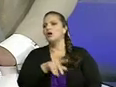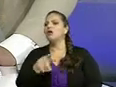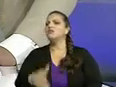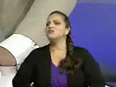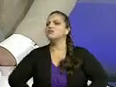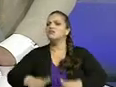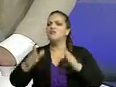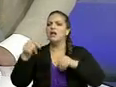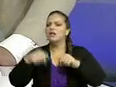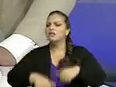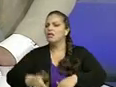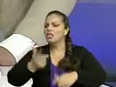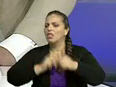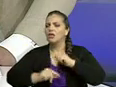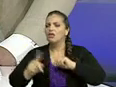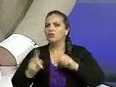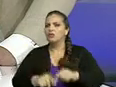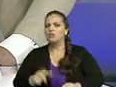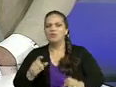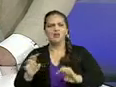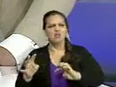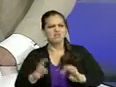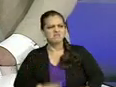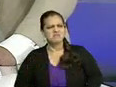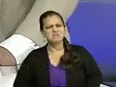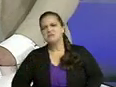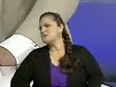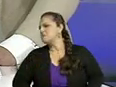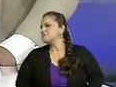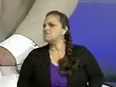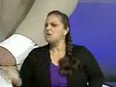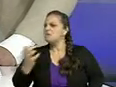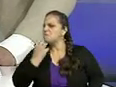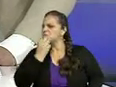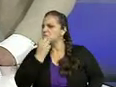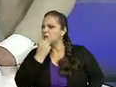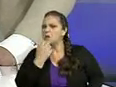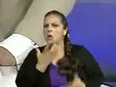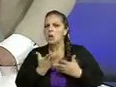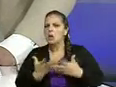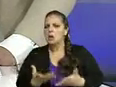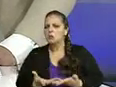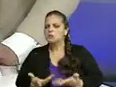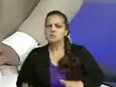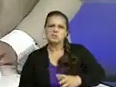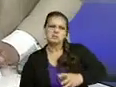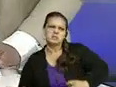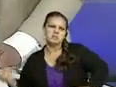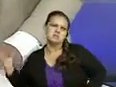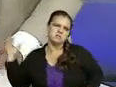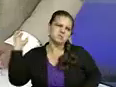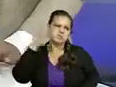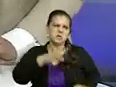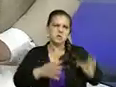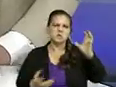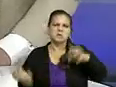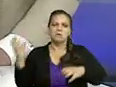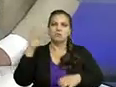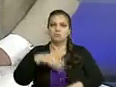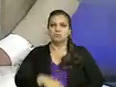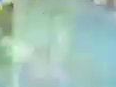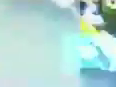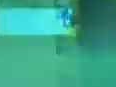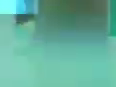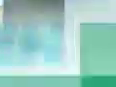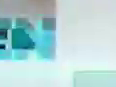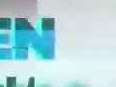fueron atacados con botellas y otros objetos. Las imágenes del hecho se viralizaron en redes sociales. Veamos.